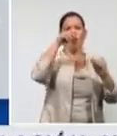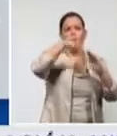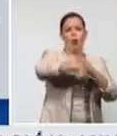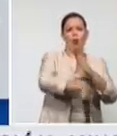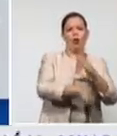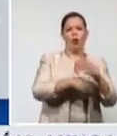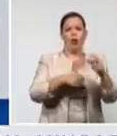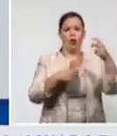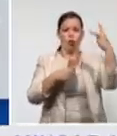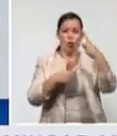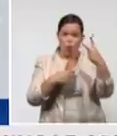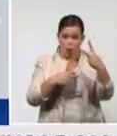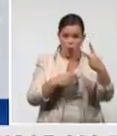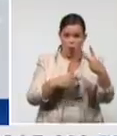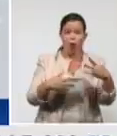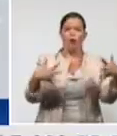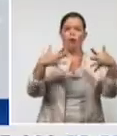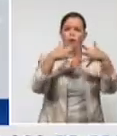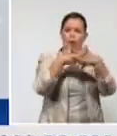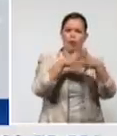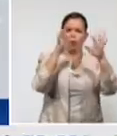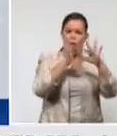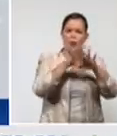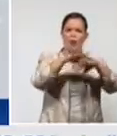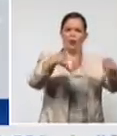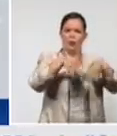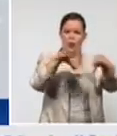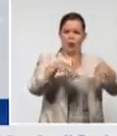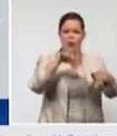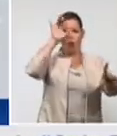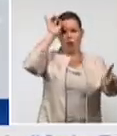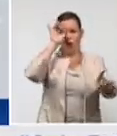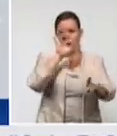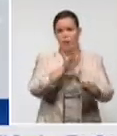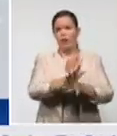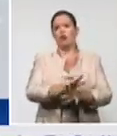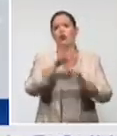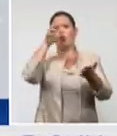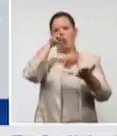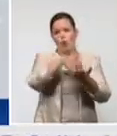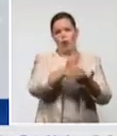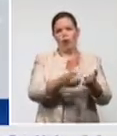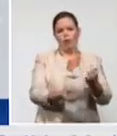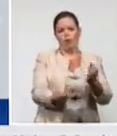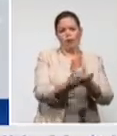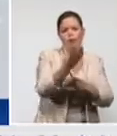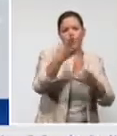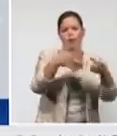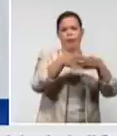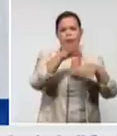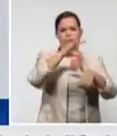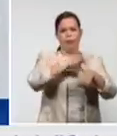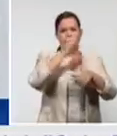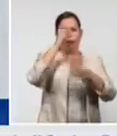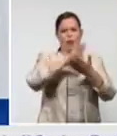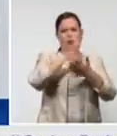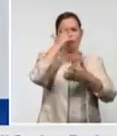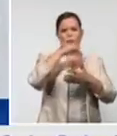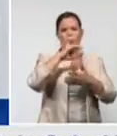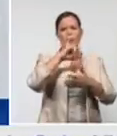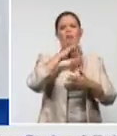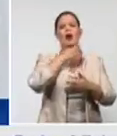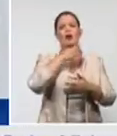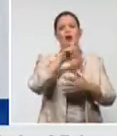relacionados con el evento que se viene trabajando en el Mariel. En el caso de Pinar del Río,